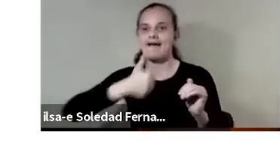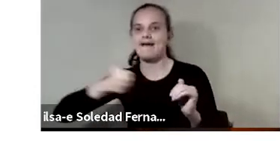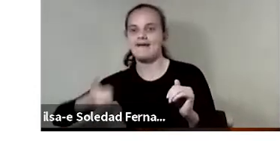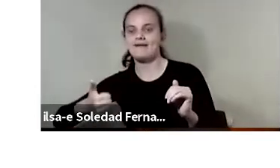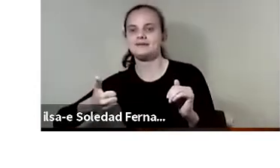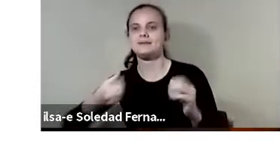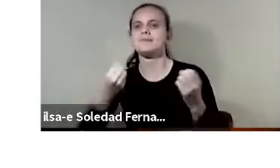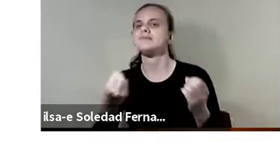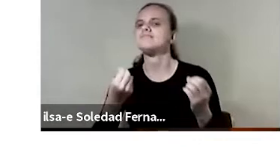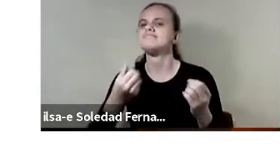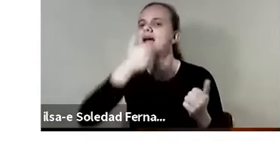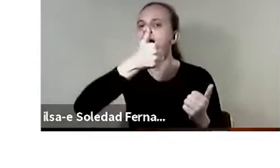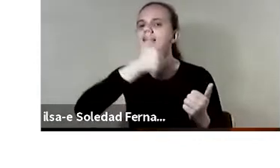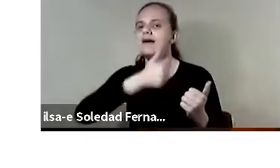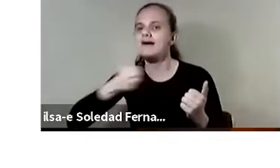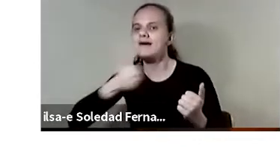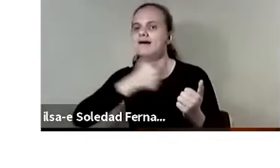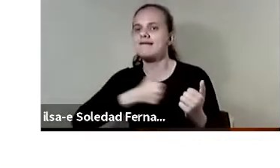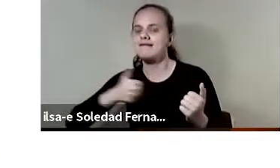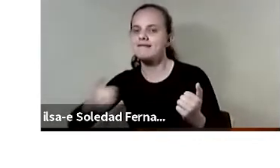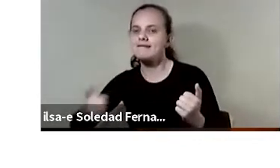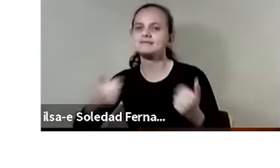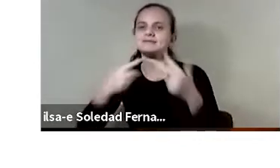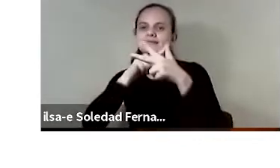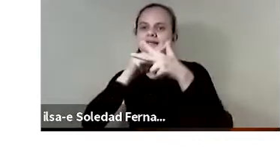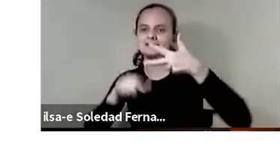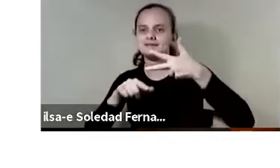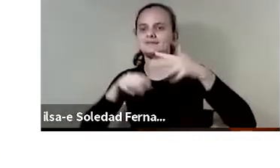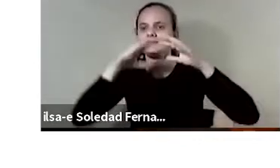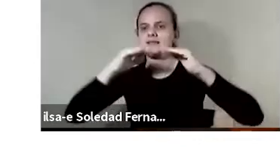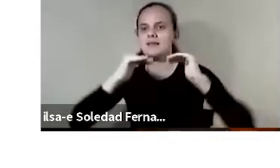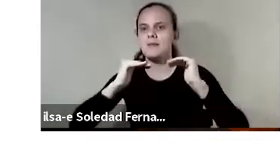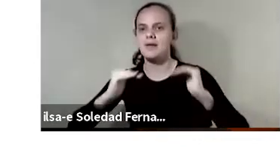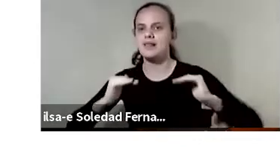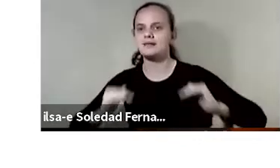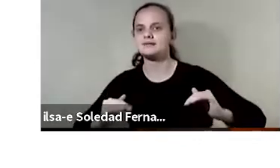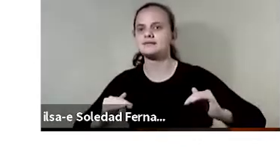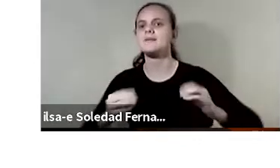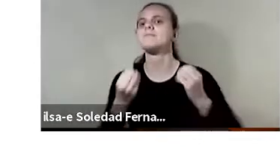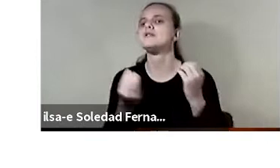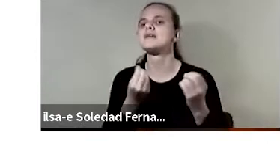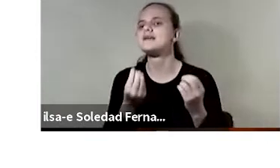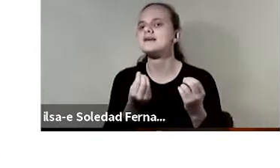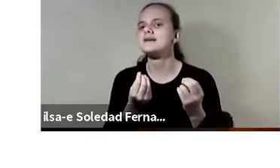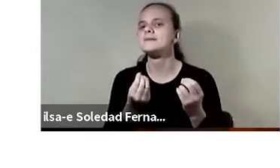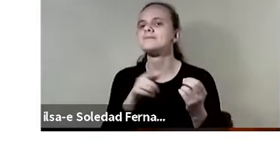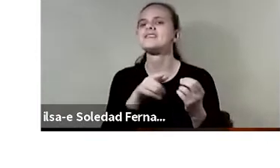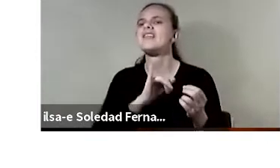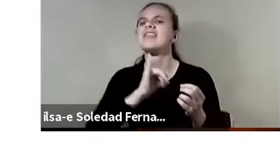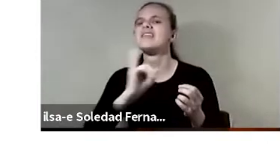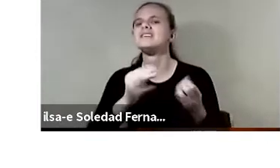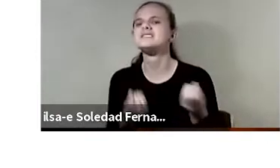ser A, AA o AAA. Esos niveles de conformidad